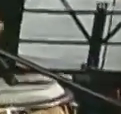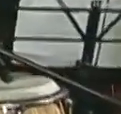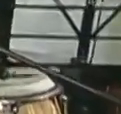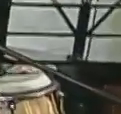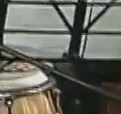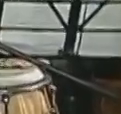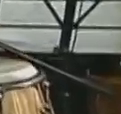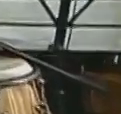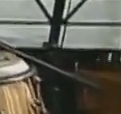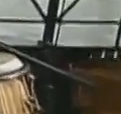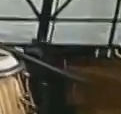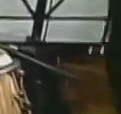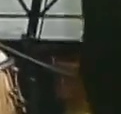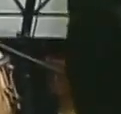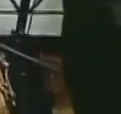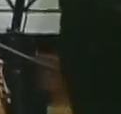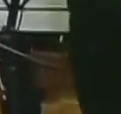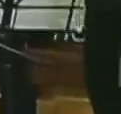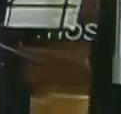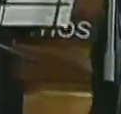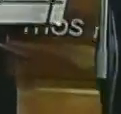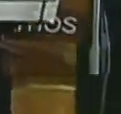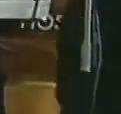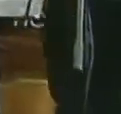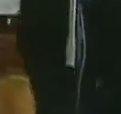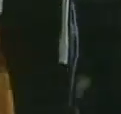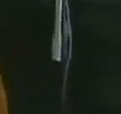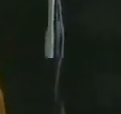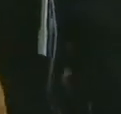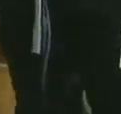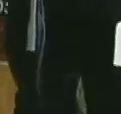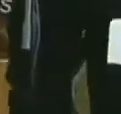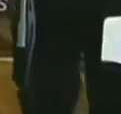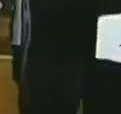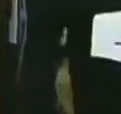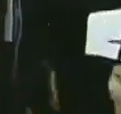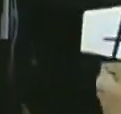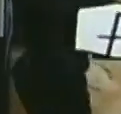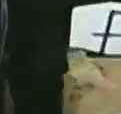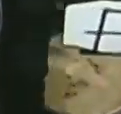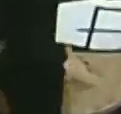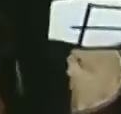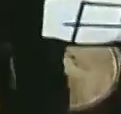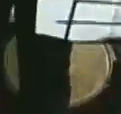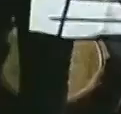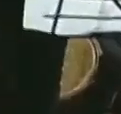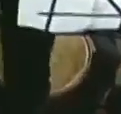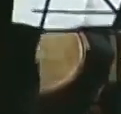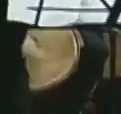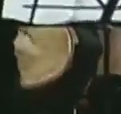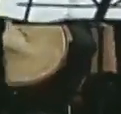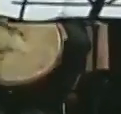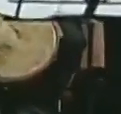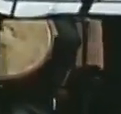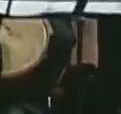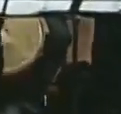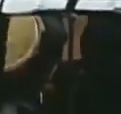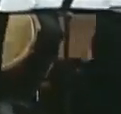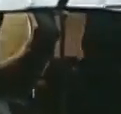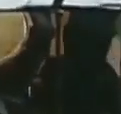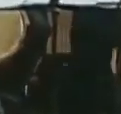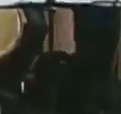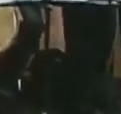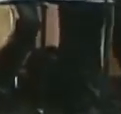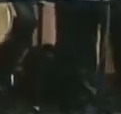Sentimiento de mi pueblo, nacido en revolución, de una Venezuela